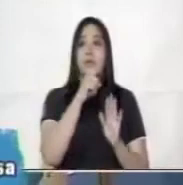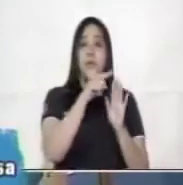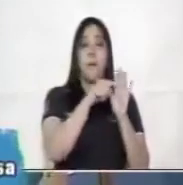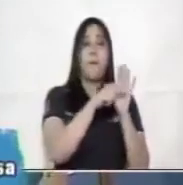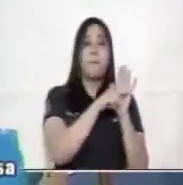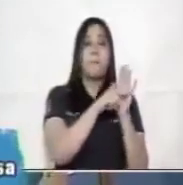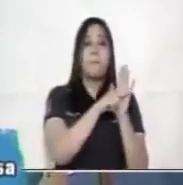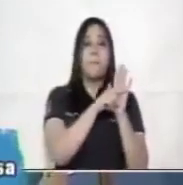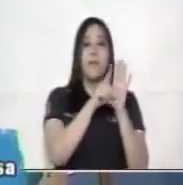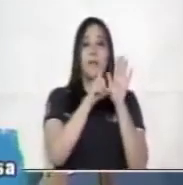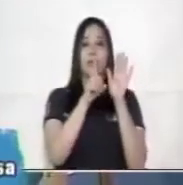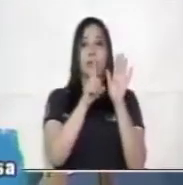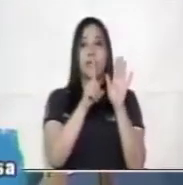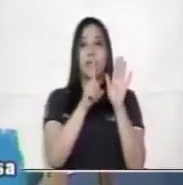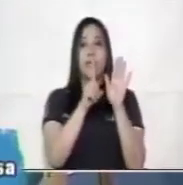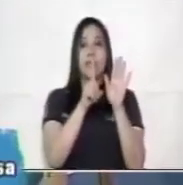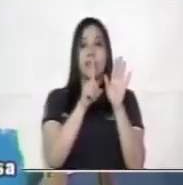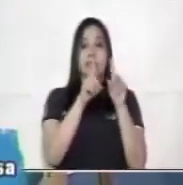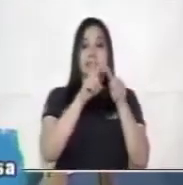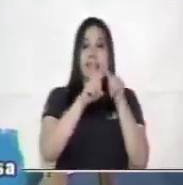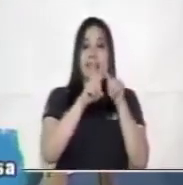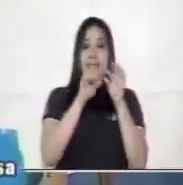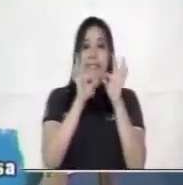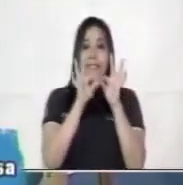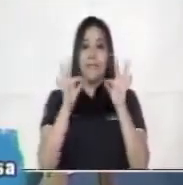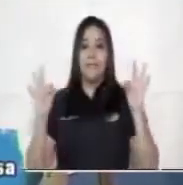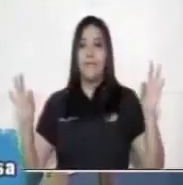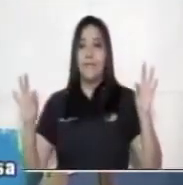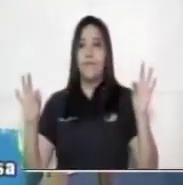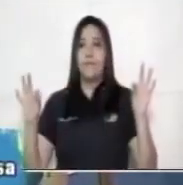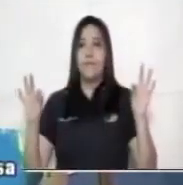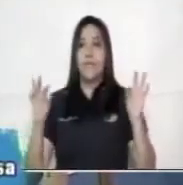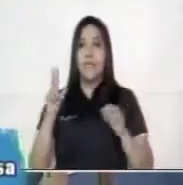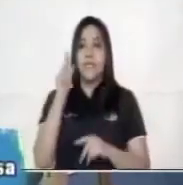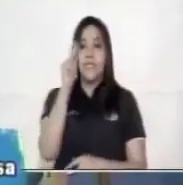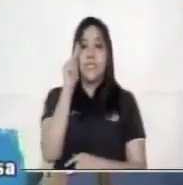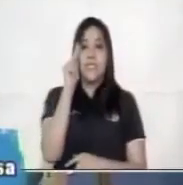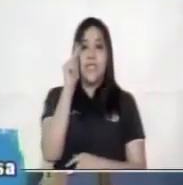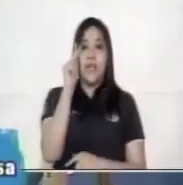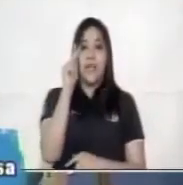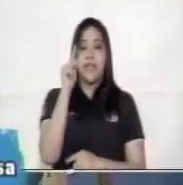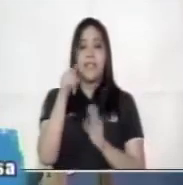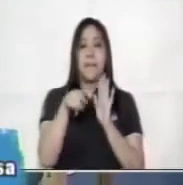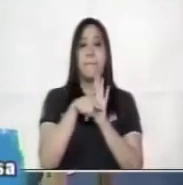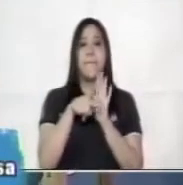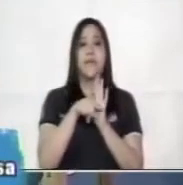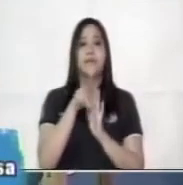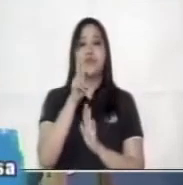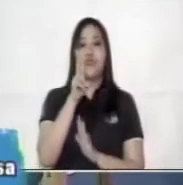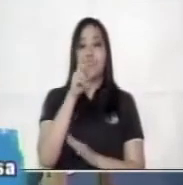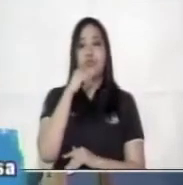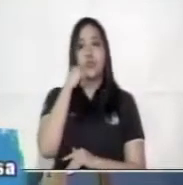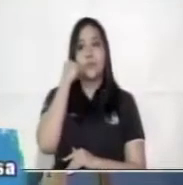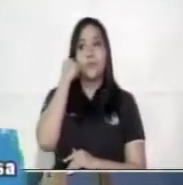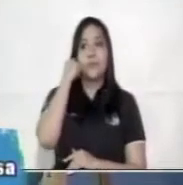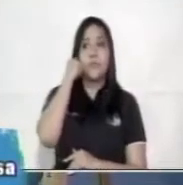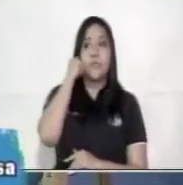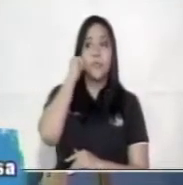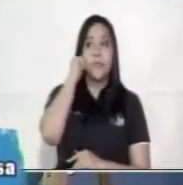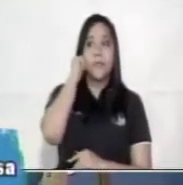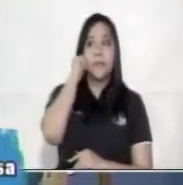y Y es menos 2. Cuando X es menos 6 y Y es menos 2.